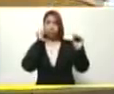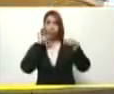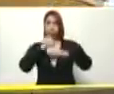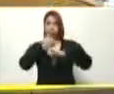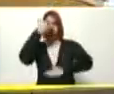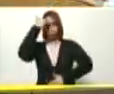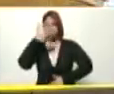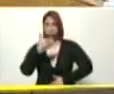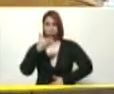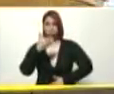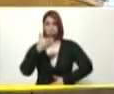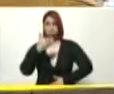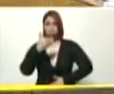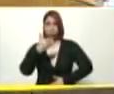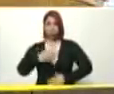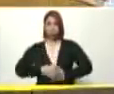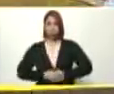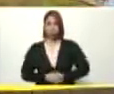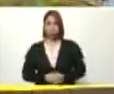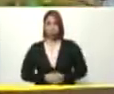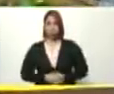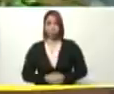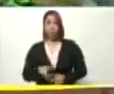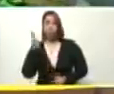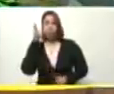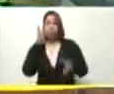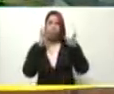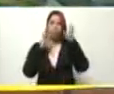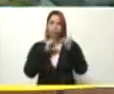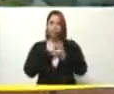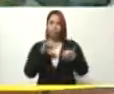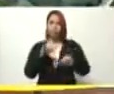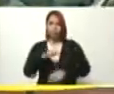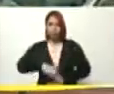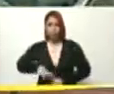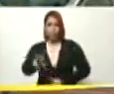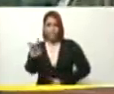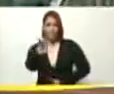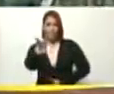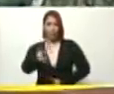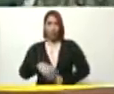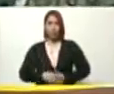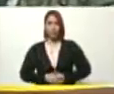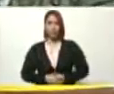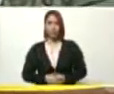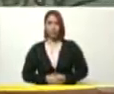almirantes, oficiales que me escuchan a lo largo y ancho del país,